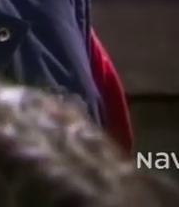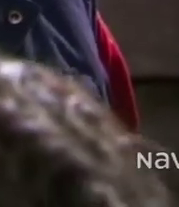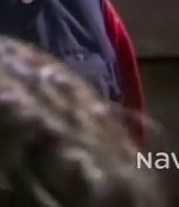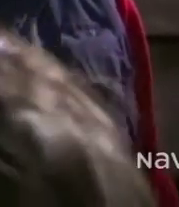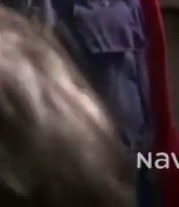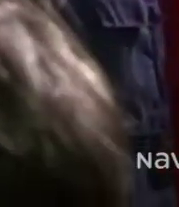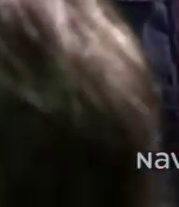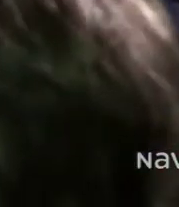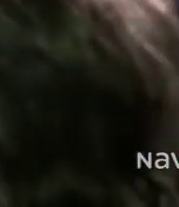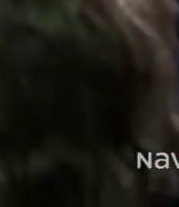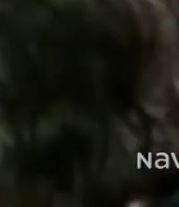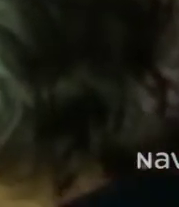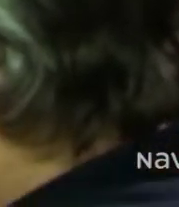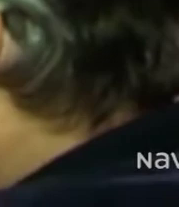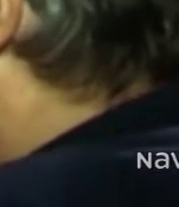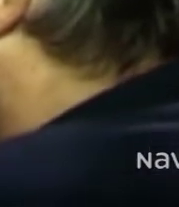guardo en mi